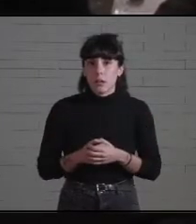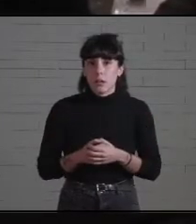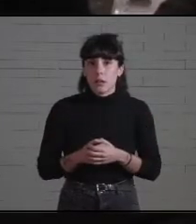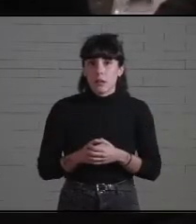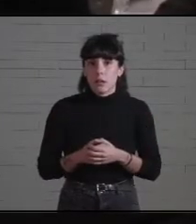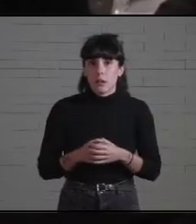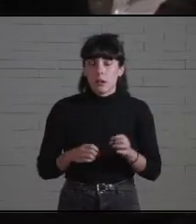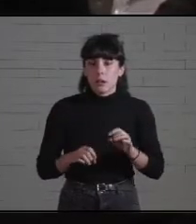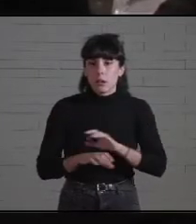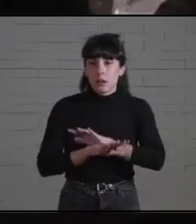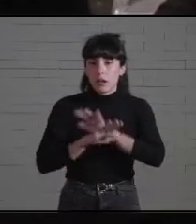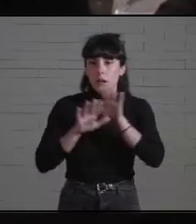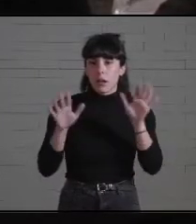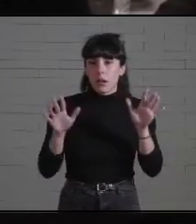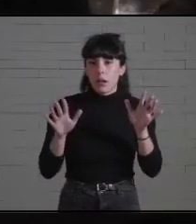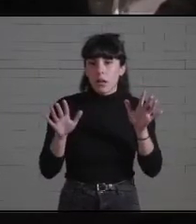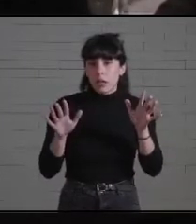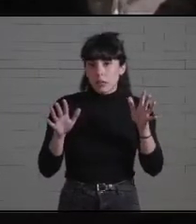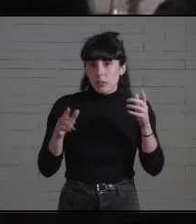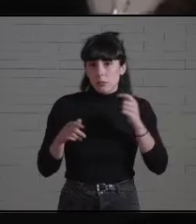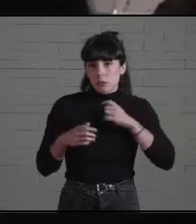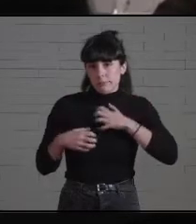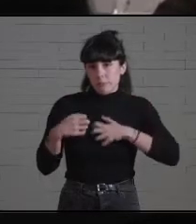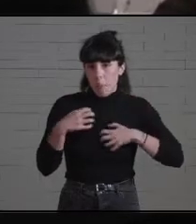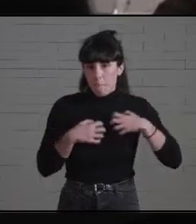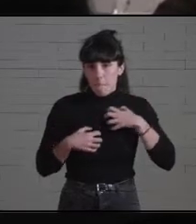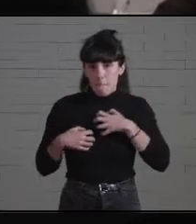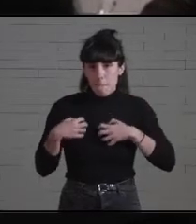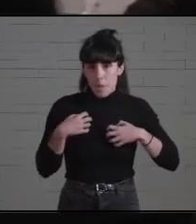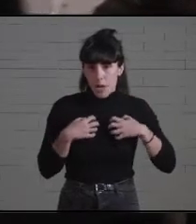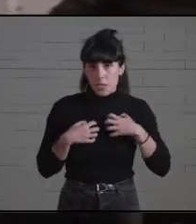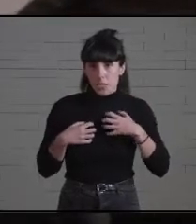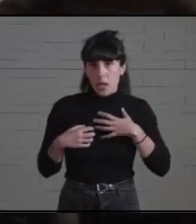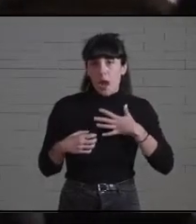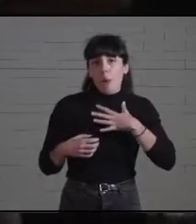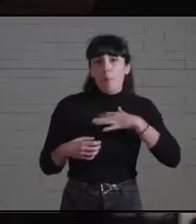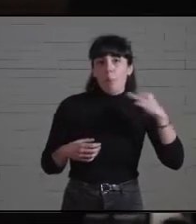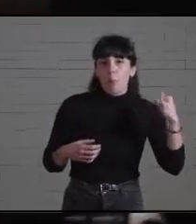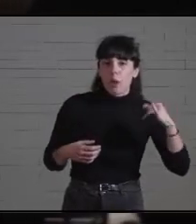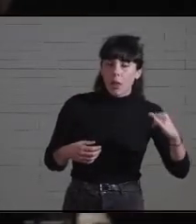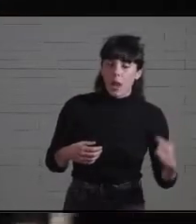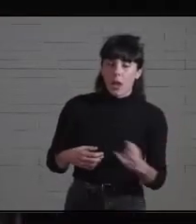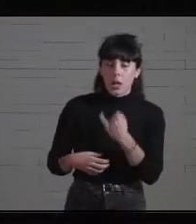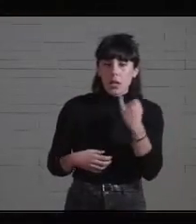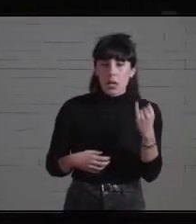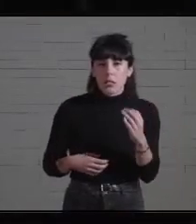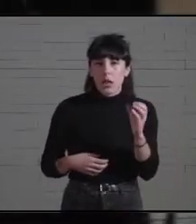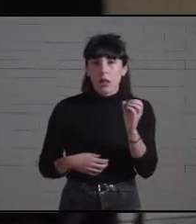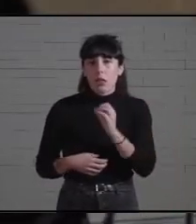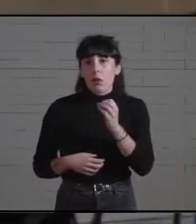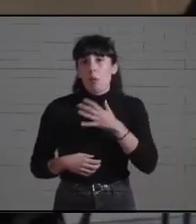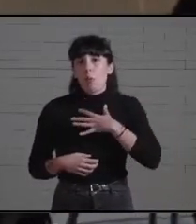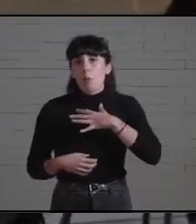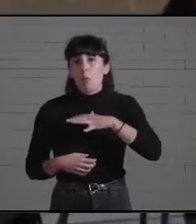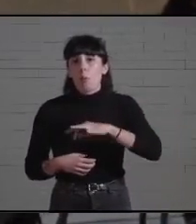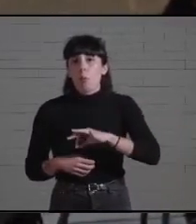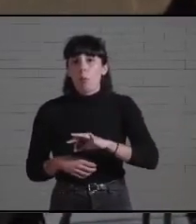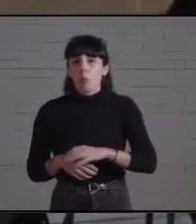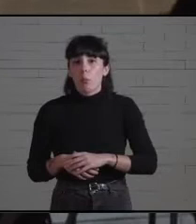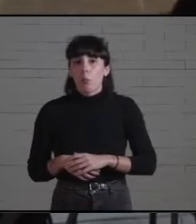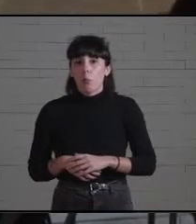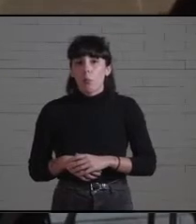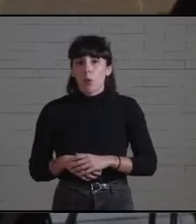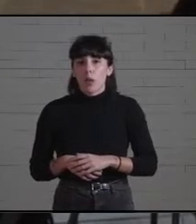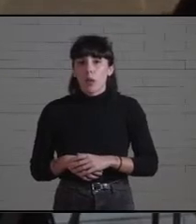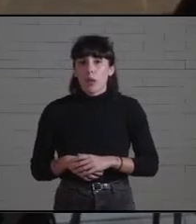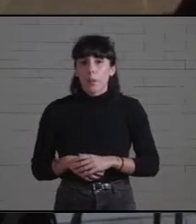malestar. Hemos medido el malestar de diferente forma, uno el agotamiento y otro preguntando si